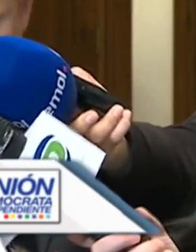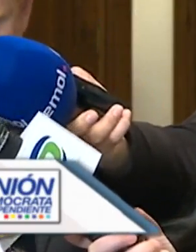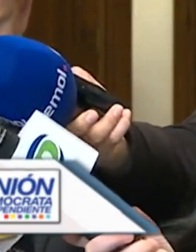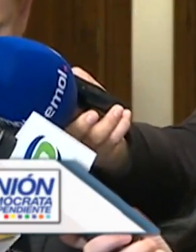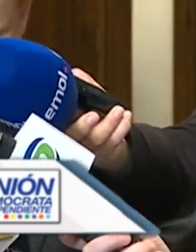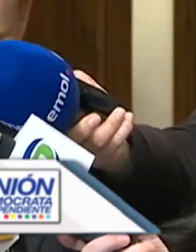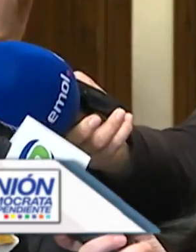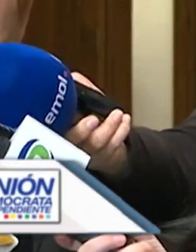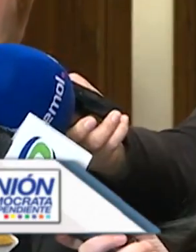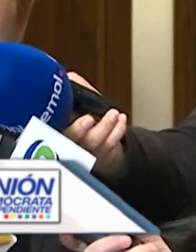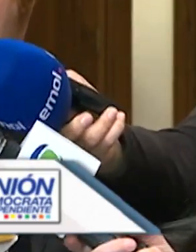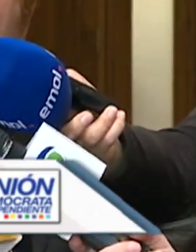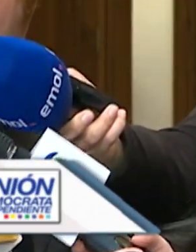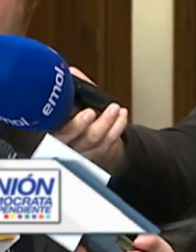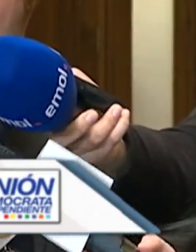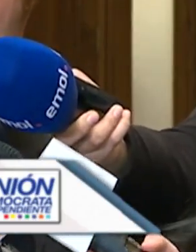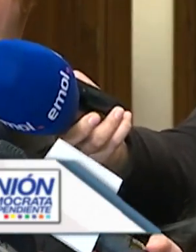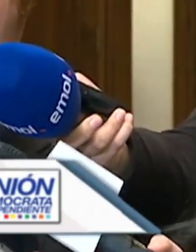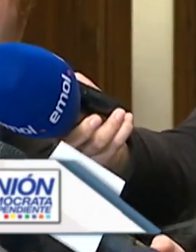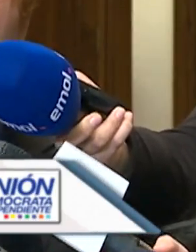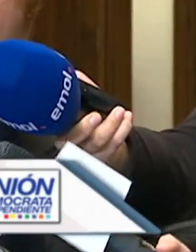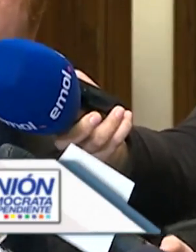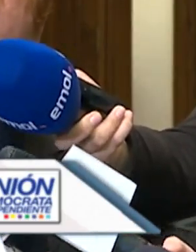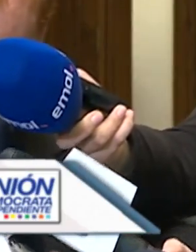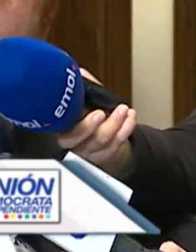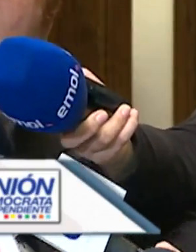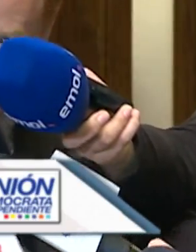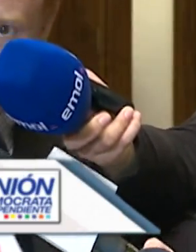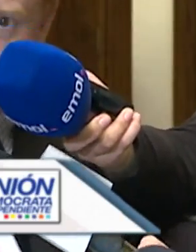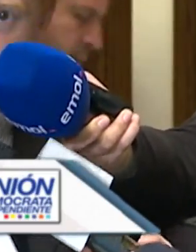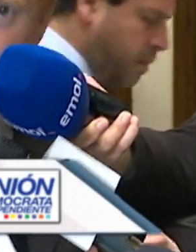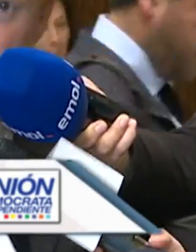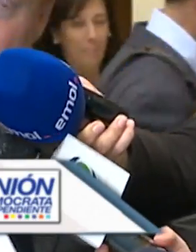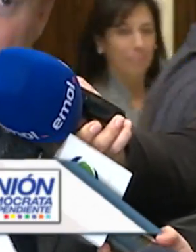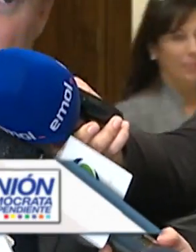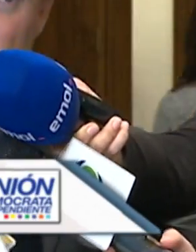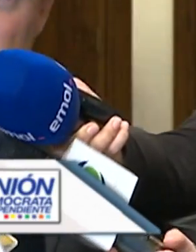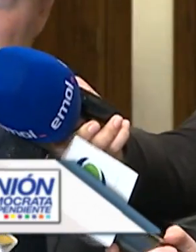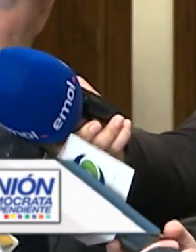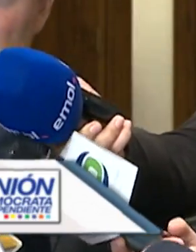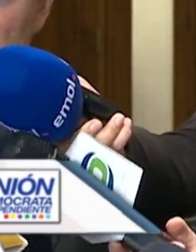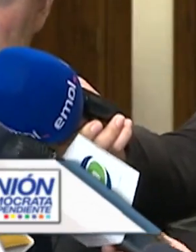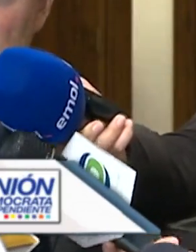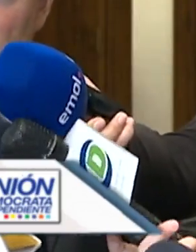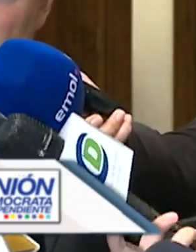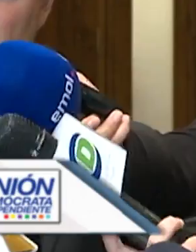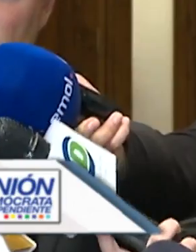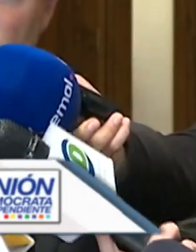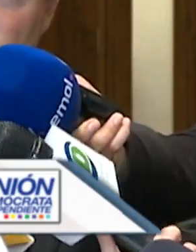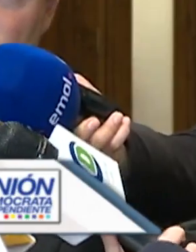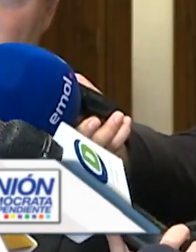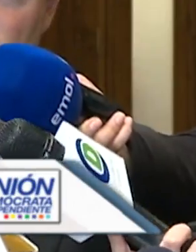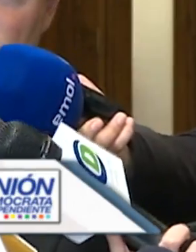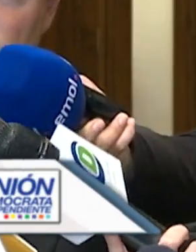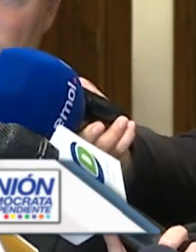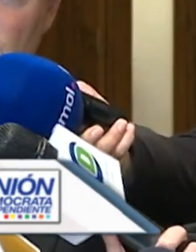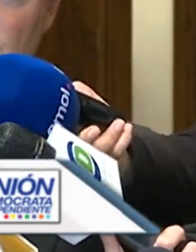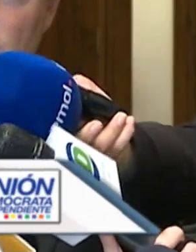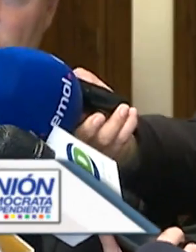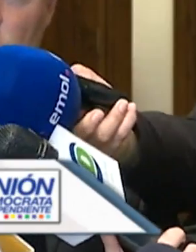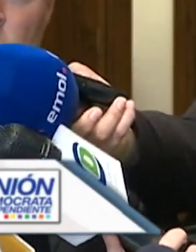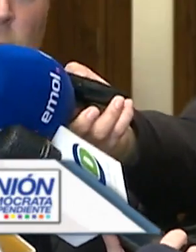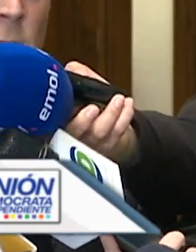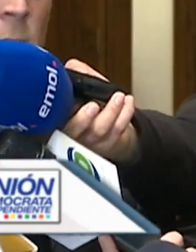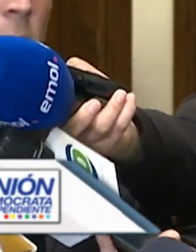que era muy relevante que nosotros lo vemos en todos los estacionamientos ese cartelito que dice la empresa no se hace responsable por daños o hurtos bueno nosotros sabemos que eso ya era